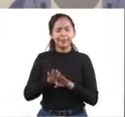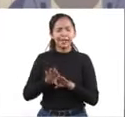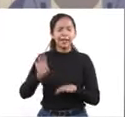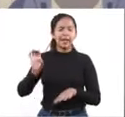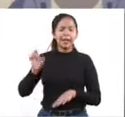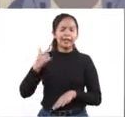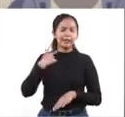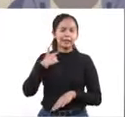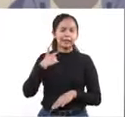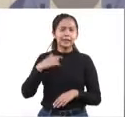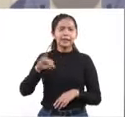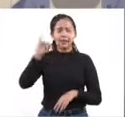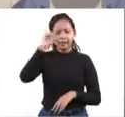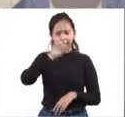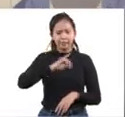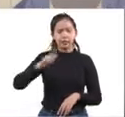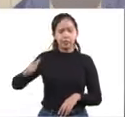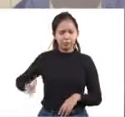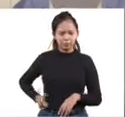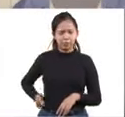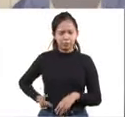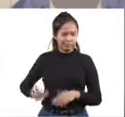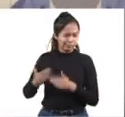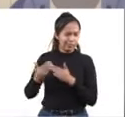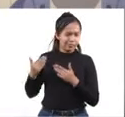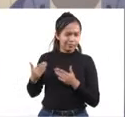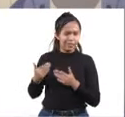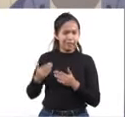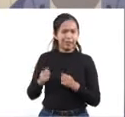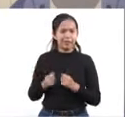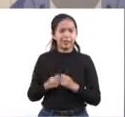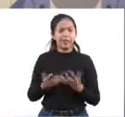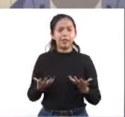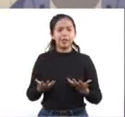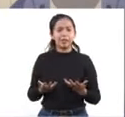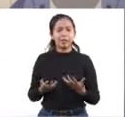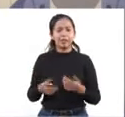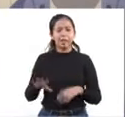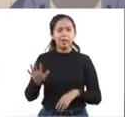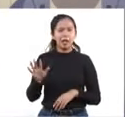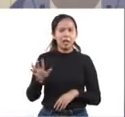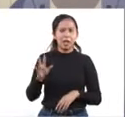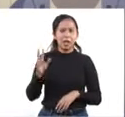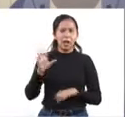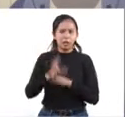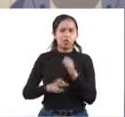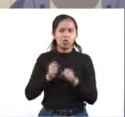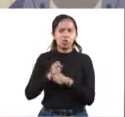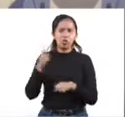quien tomó el puesto de Andrés Manuel López Obrador en el 2005,